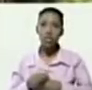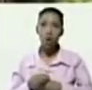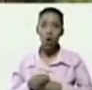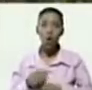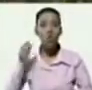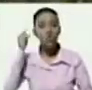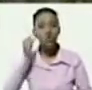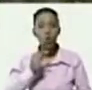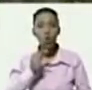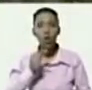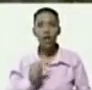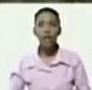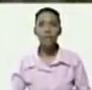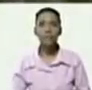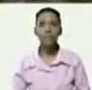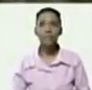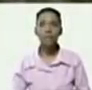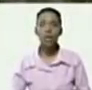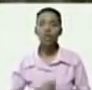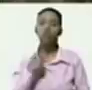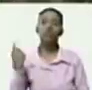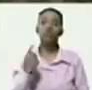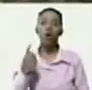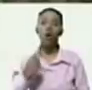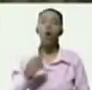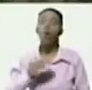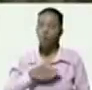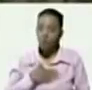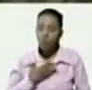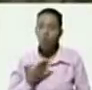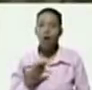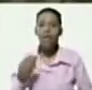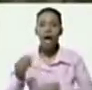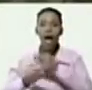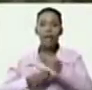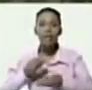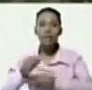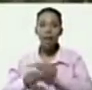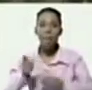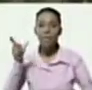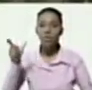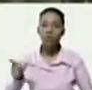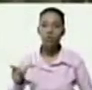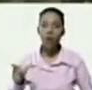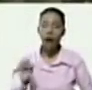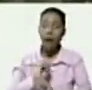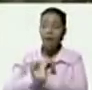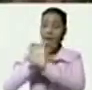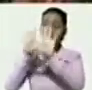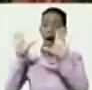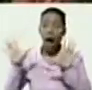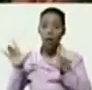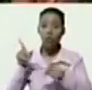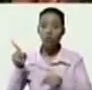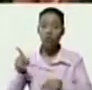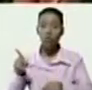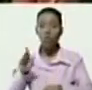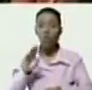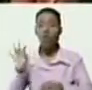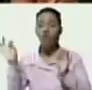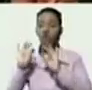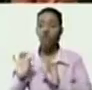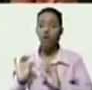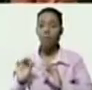Sucre solo lo puede hacer alguien que tenga muy claro su condición antiimperialista.